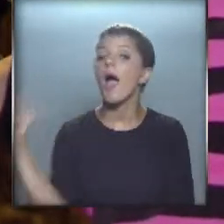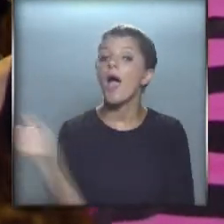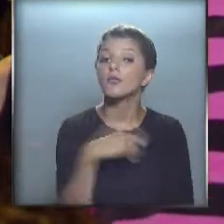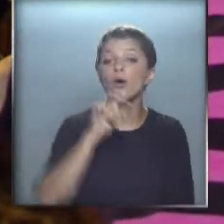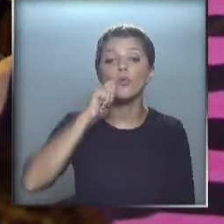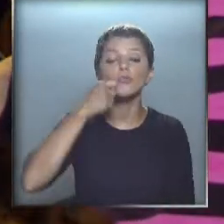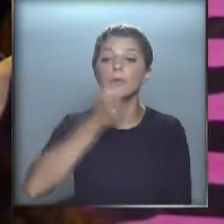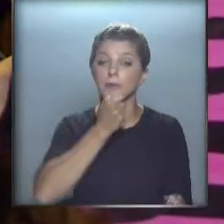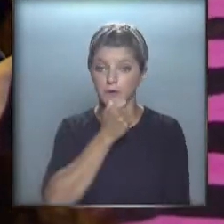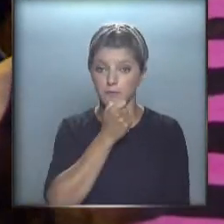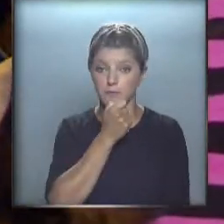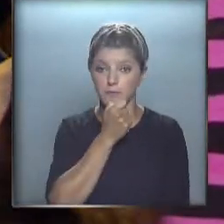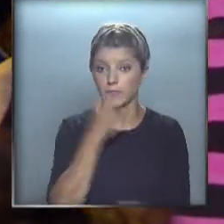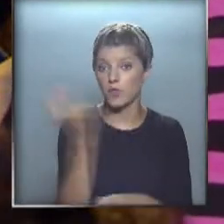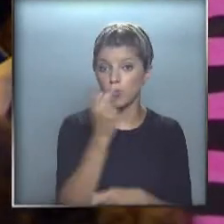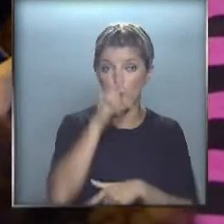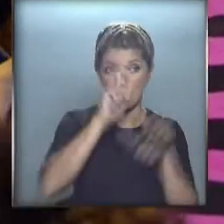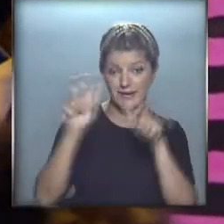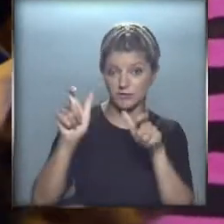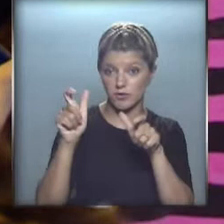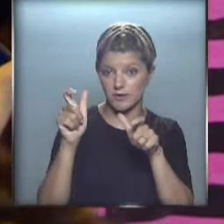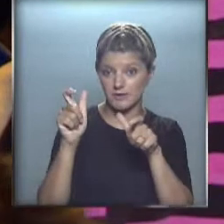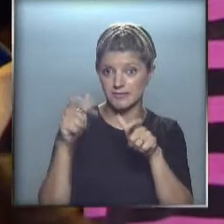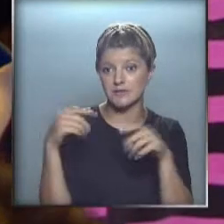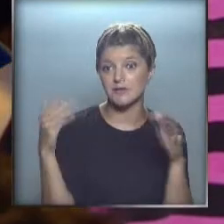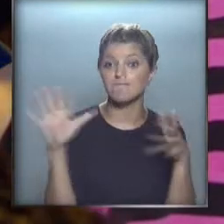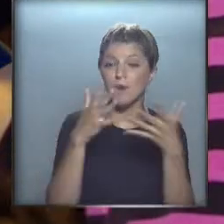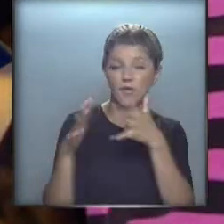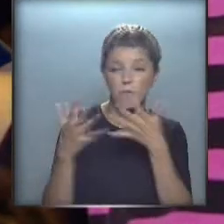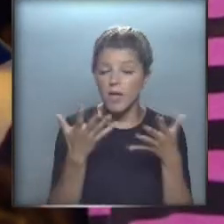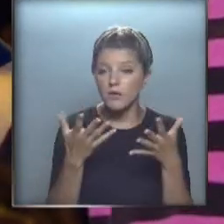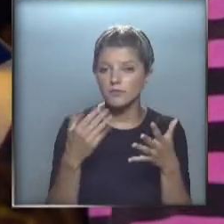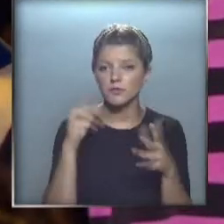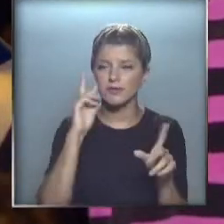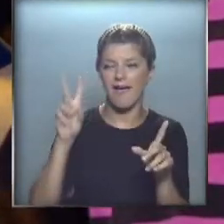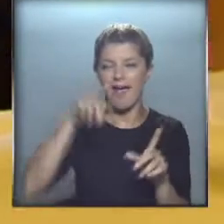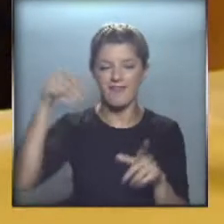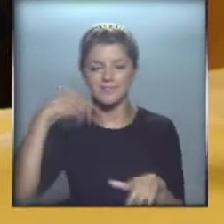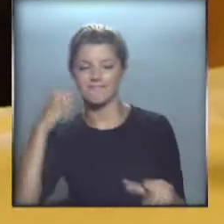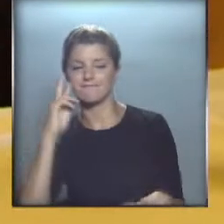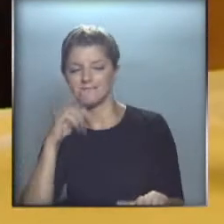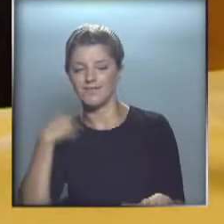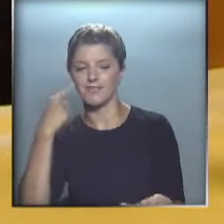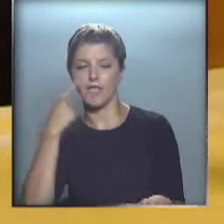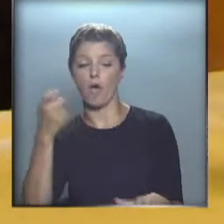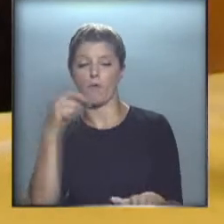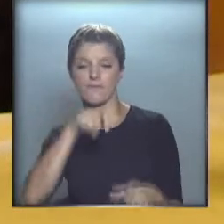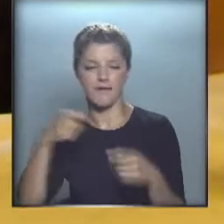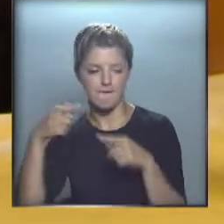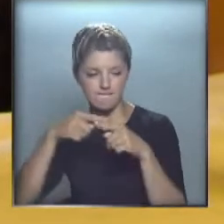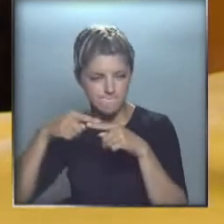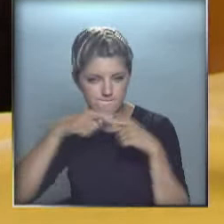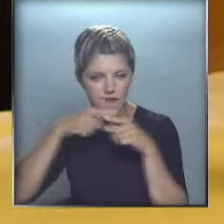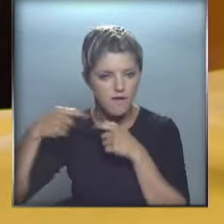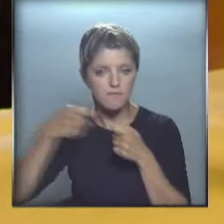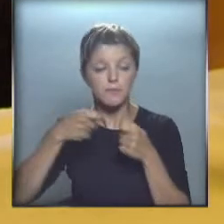dos personas ya no le gusta cómo son, ya los otros ya saben y buscan problemas. Uh-huh. Y ahí se basa ahí. ¿Y